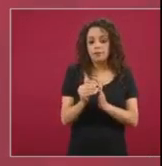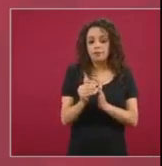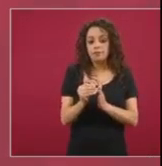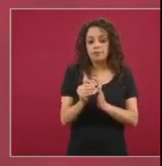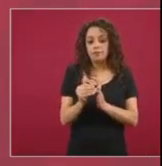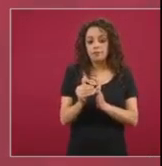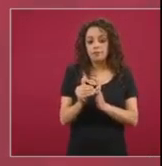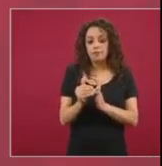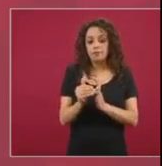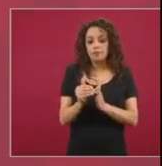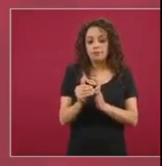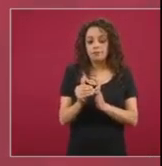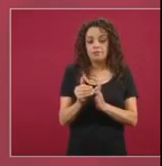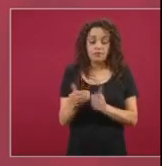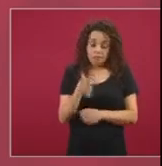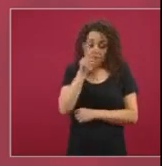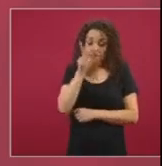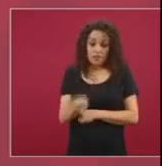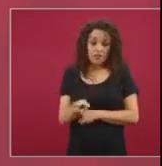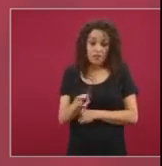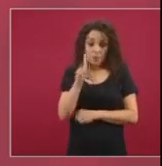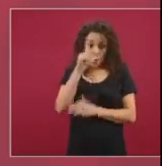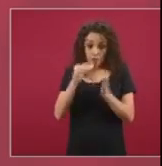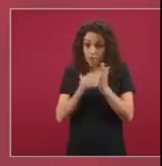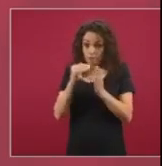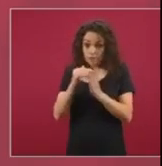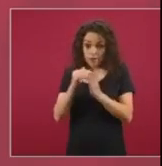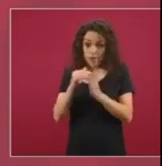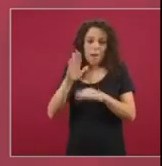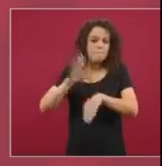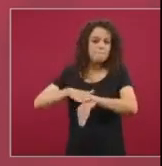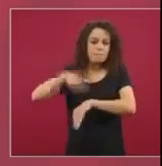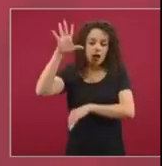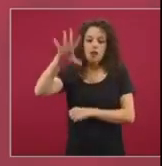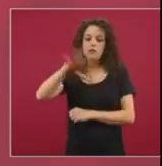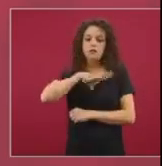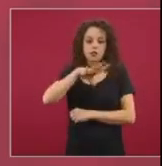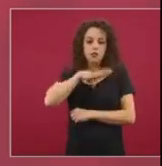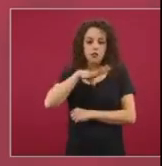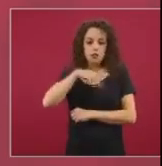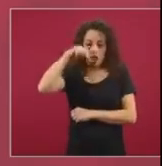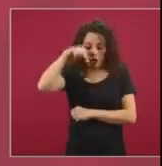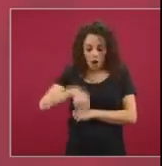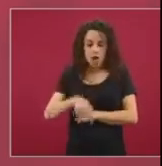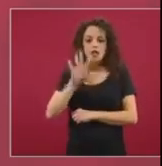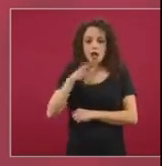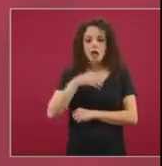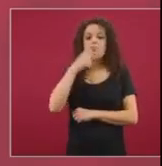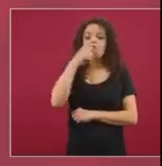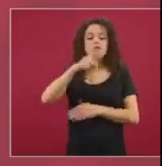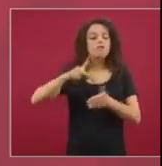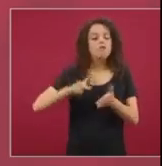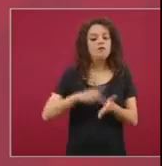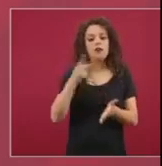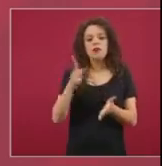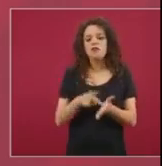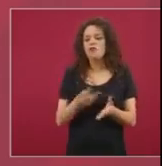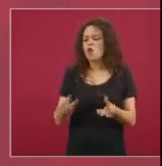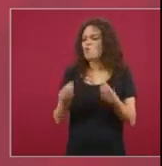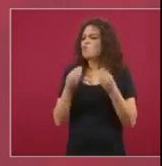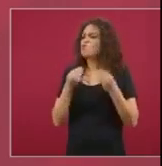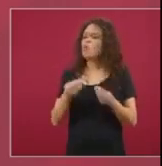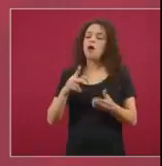Hay más de un millón, ¿eh? Lo hemos dicho aquí muchas veces, muchas veces.